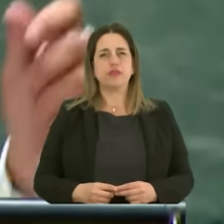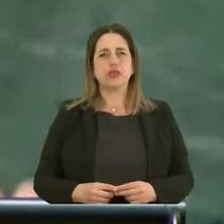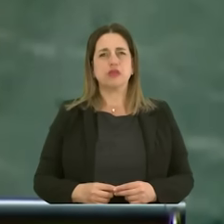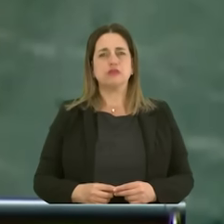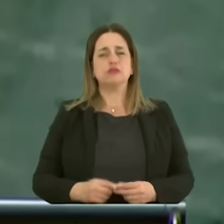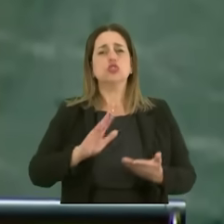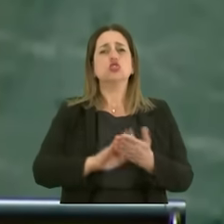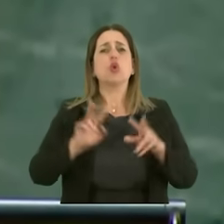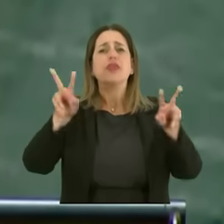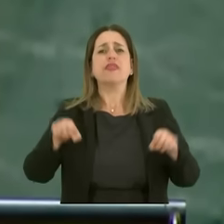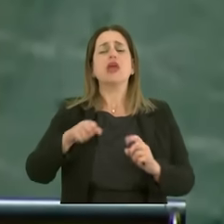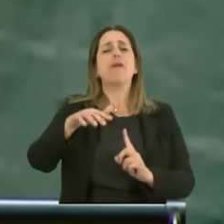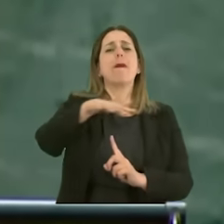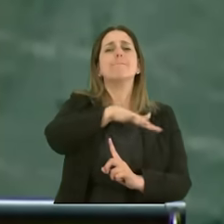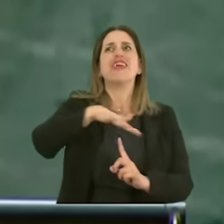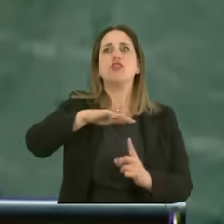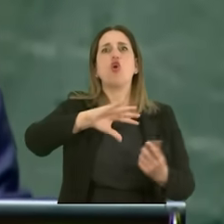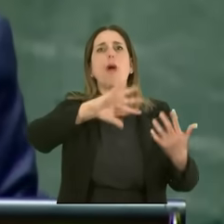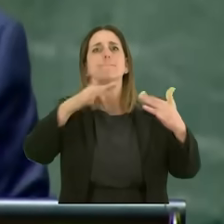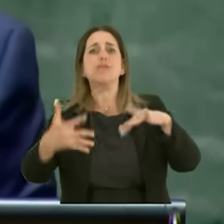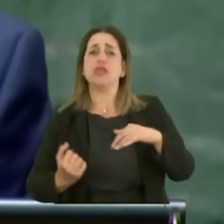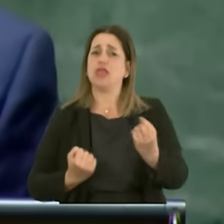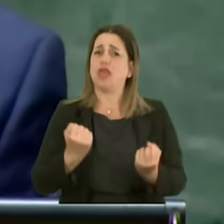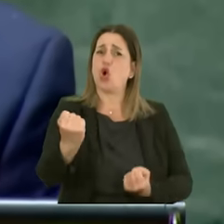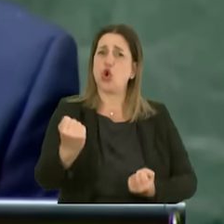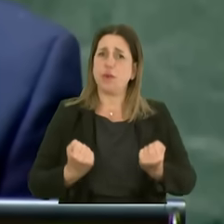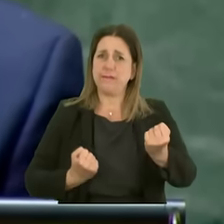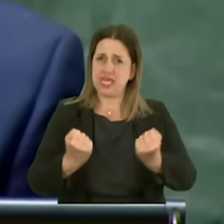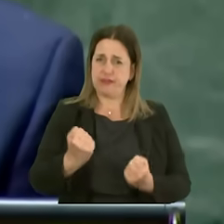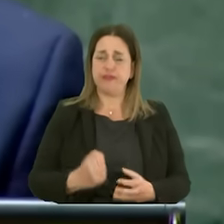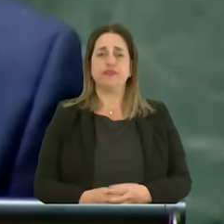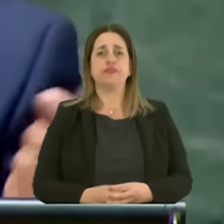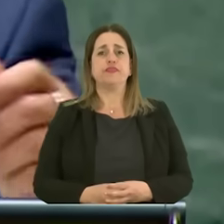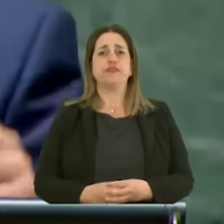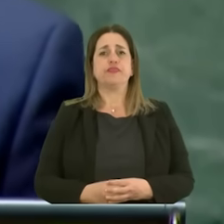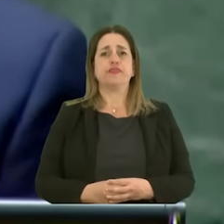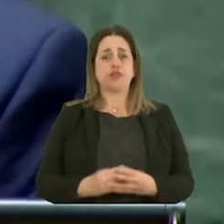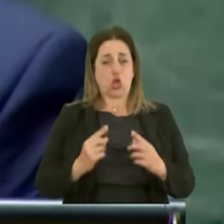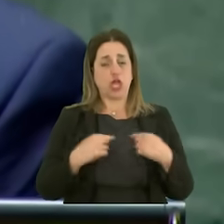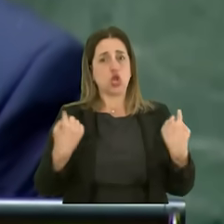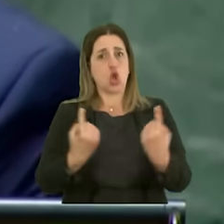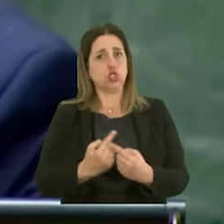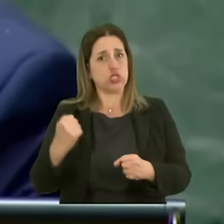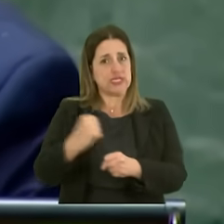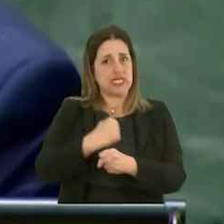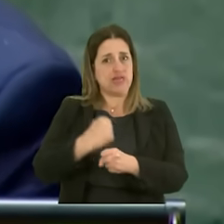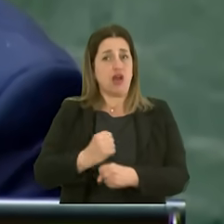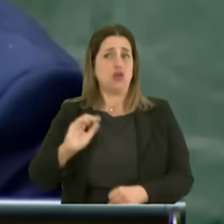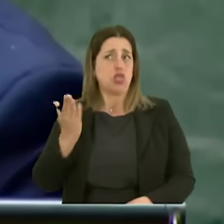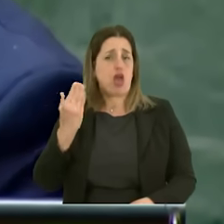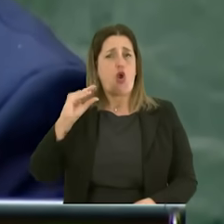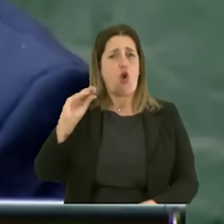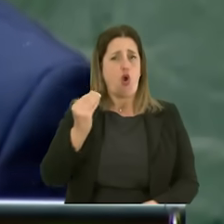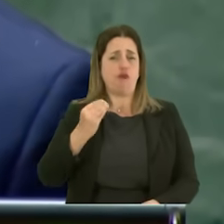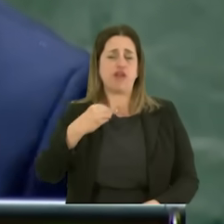es el relativo al medio ambiente y a la economía los que tenemos como vocación desde muy jóvenes el